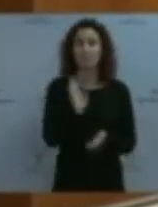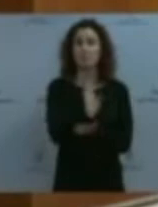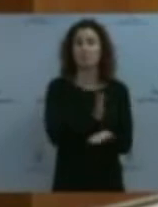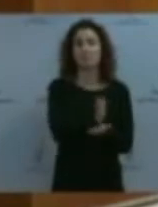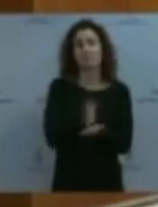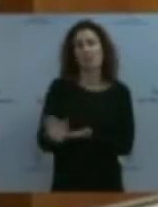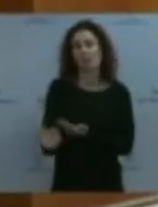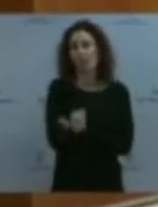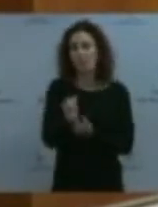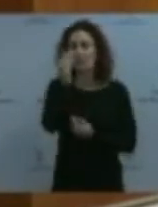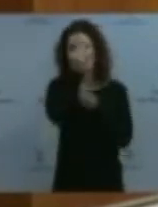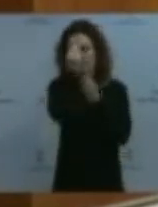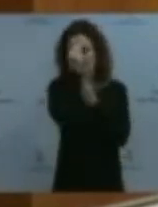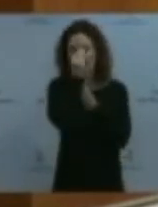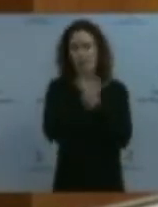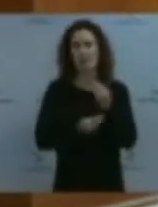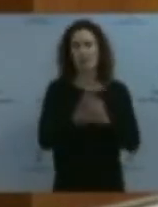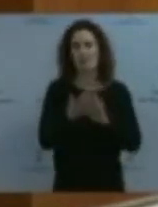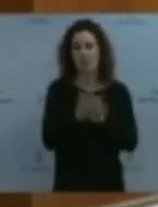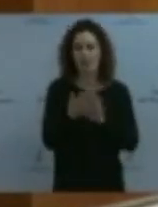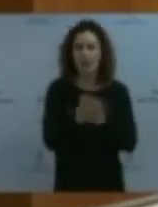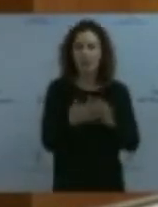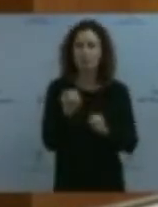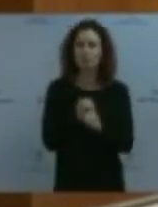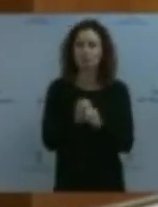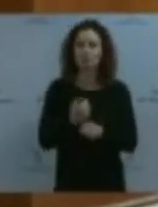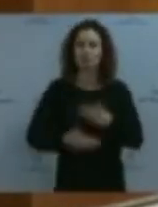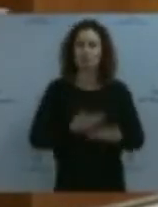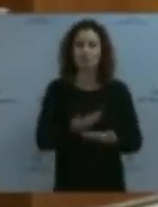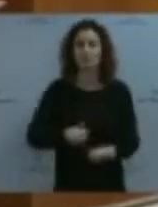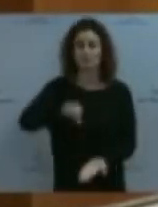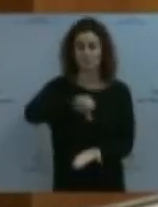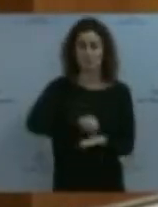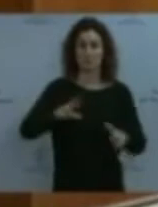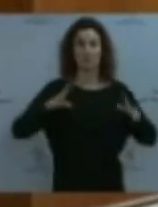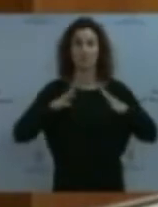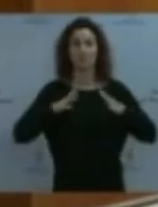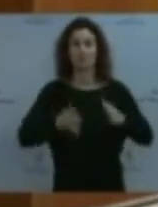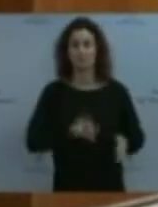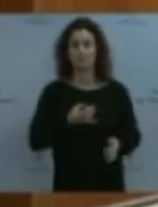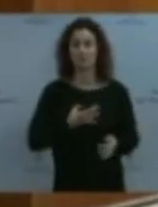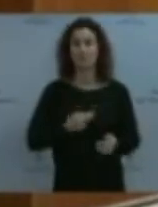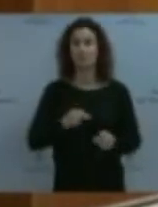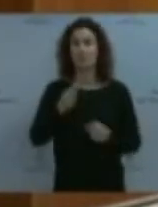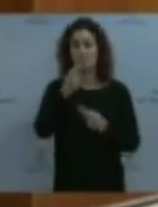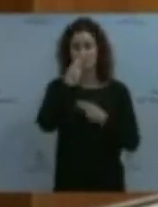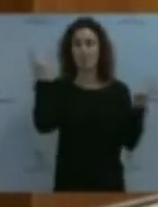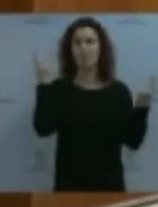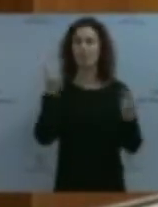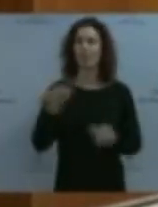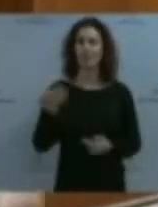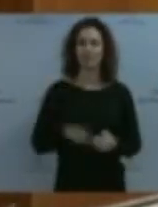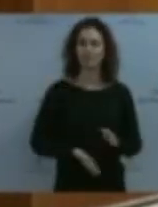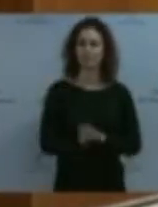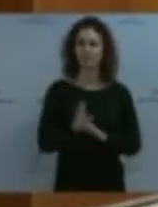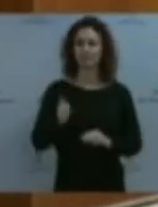traballar. La ciudad de vacaciones de Perlora, de titularidad pública, y así tiene que seguir siendo, tienen que tener un aprovechamiento turístico y de ocio para